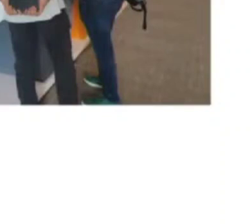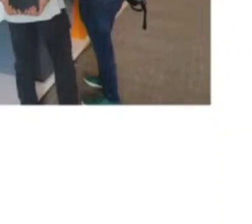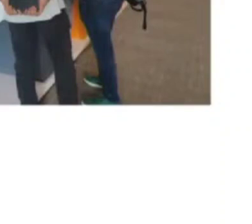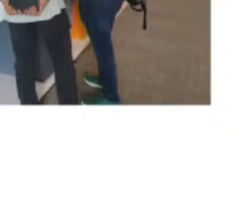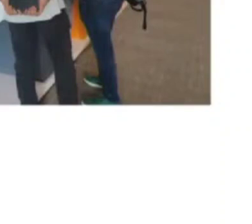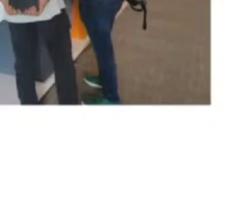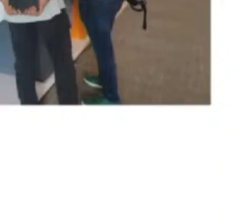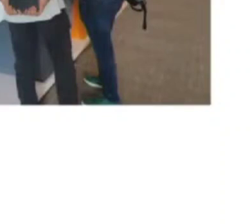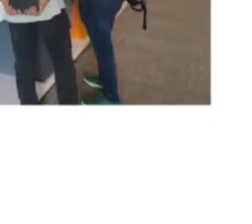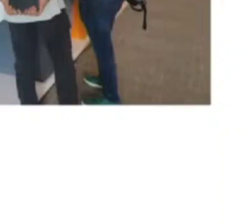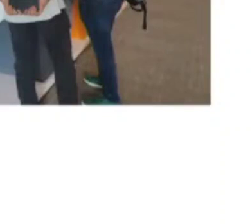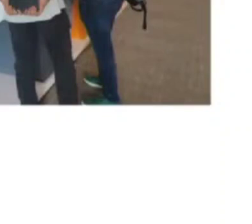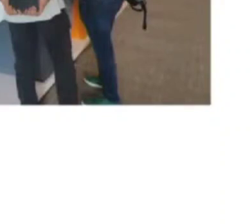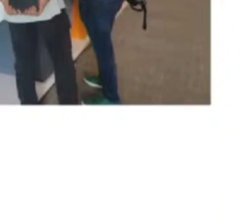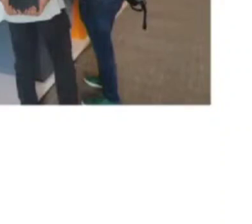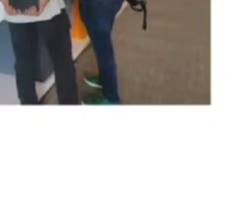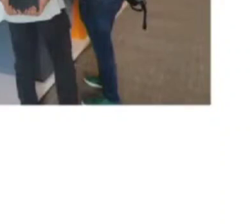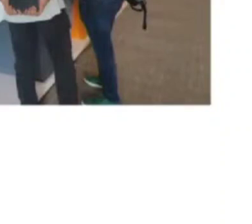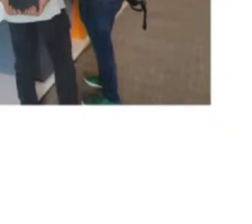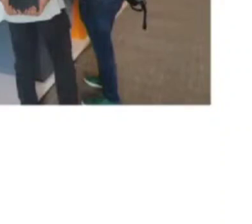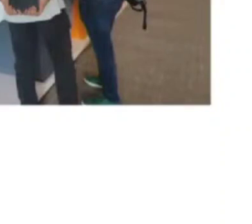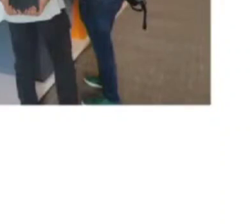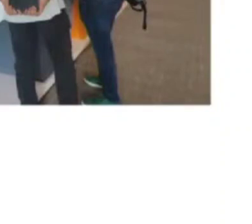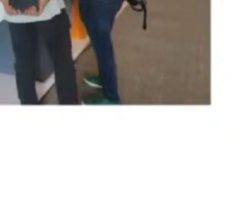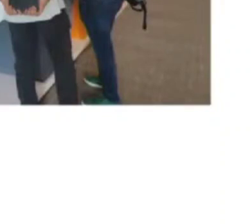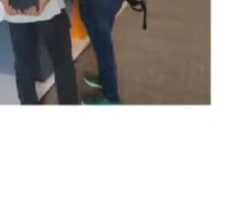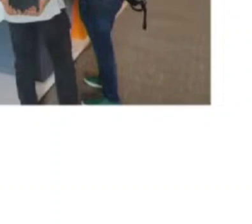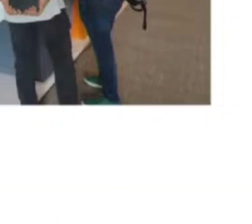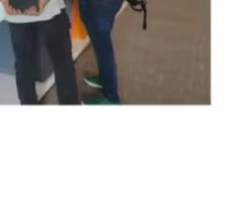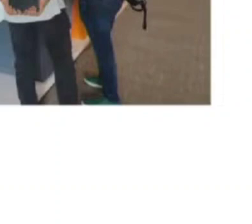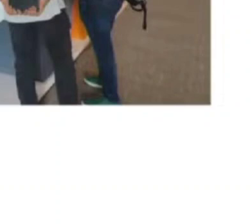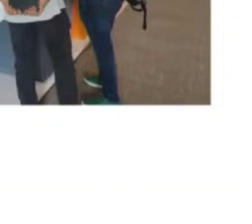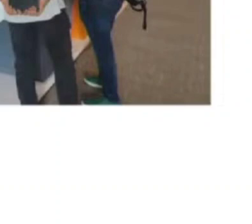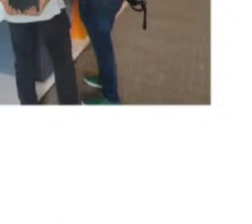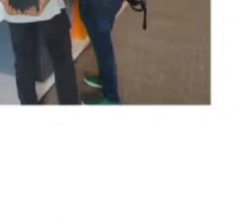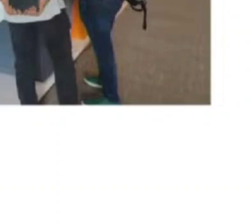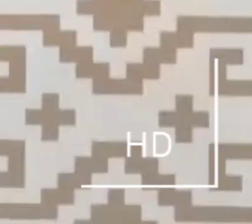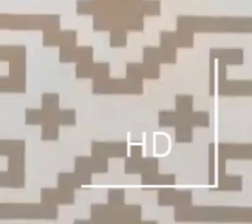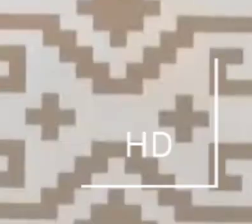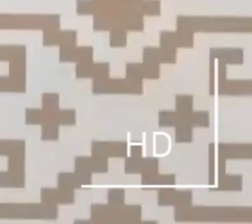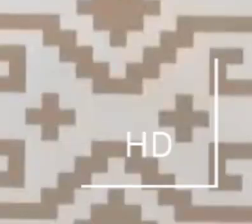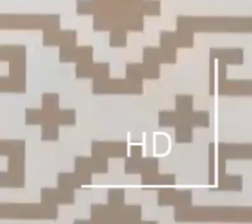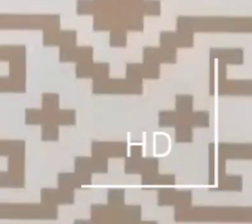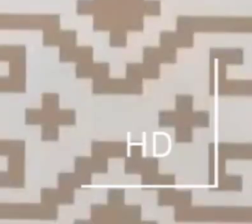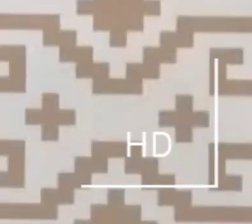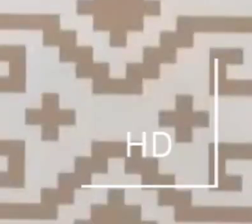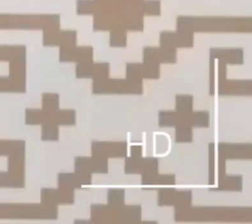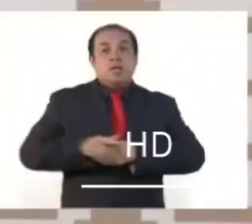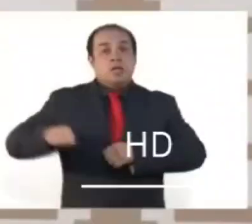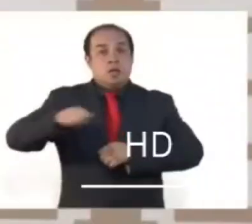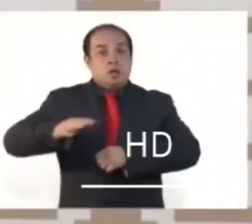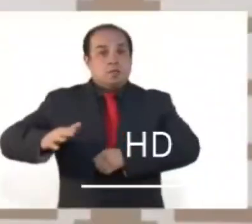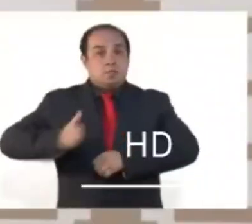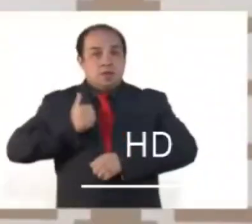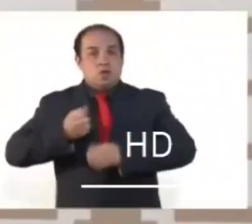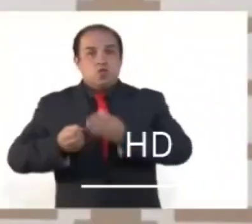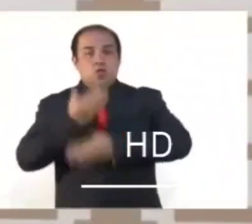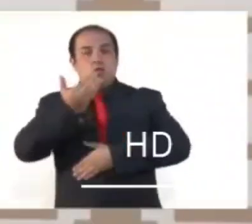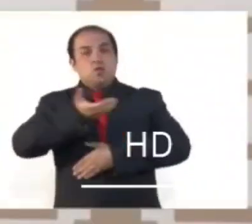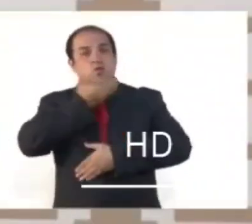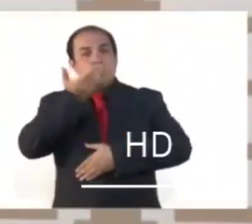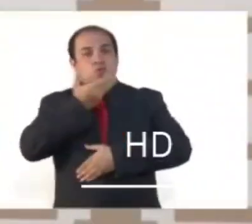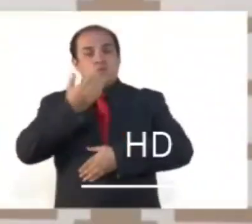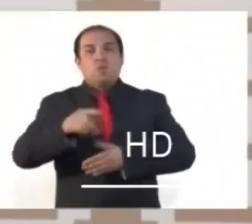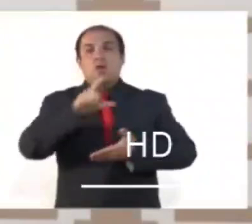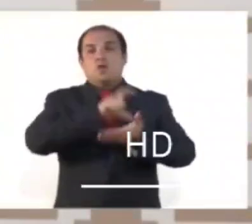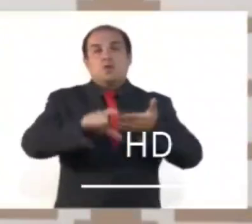ellos pues continuar en el mercado vigentes de tal manera que aprovechen este nuevo hábito de consumo